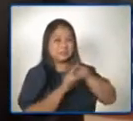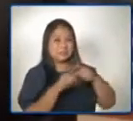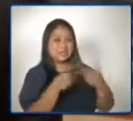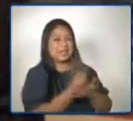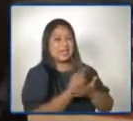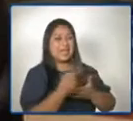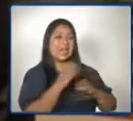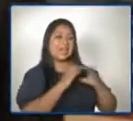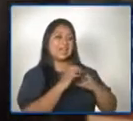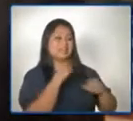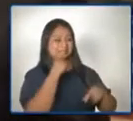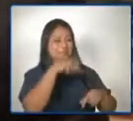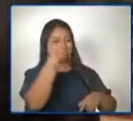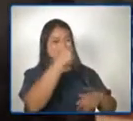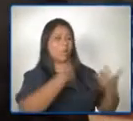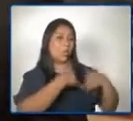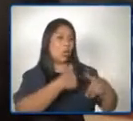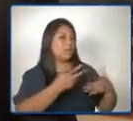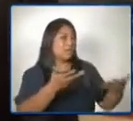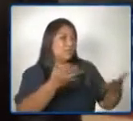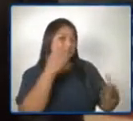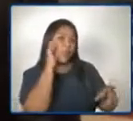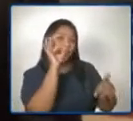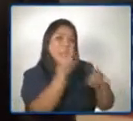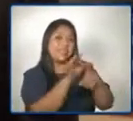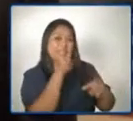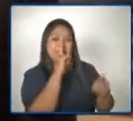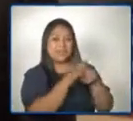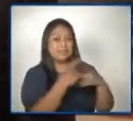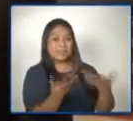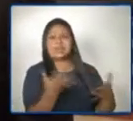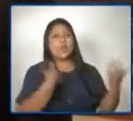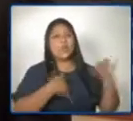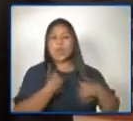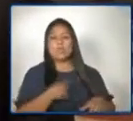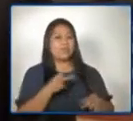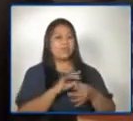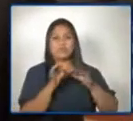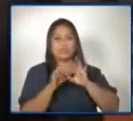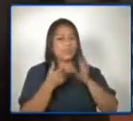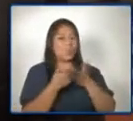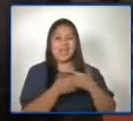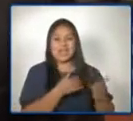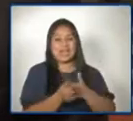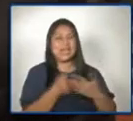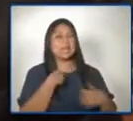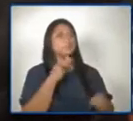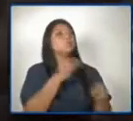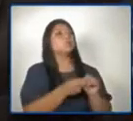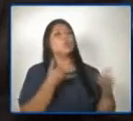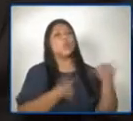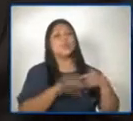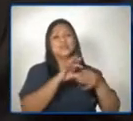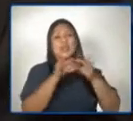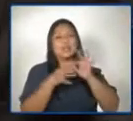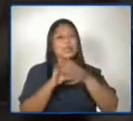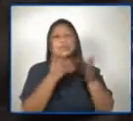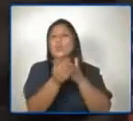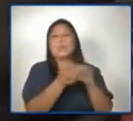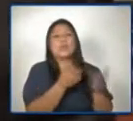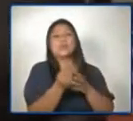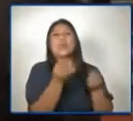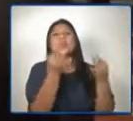olímpica. Sí, primero Dios, claro, ese es el objetivo, es el sueño de cualquier jugador, de cualquier atleta, estar en los Juegos Olímpicos, independientemente de cuántas veces